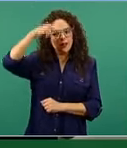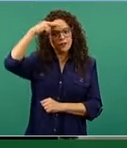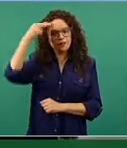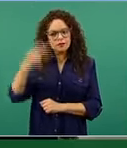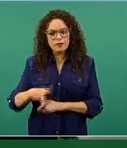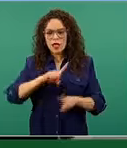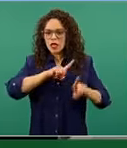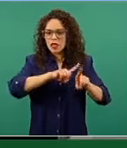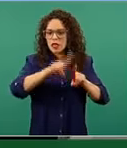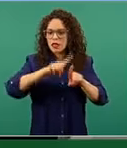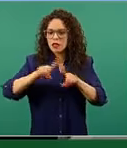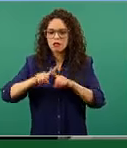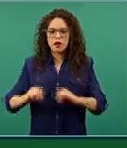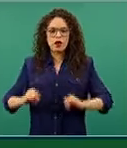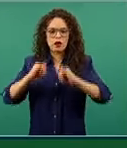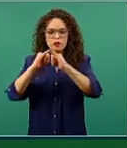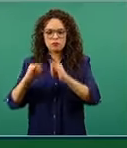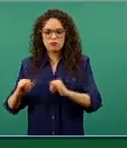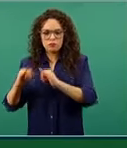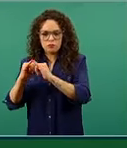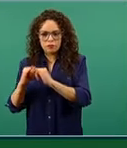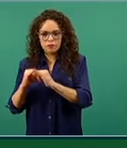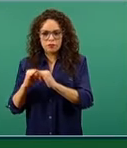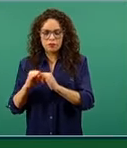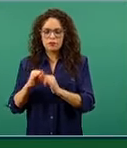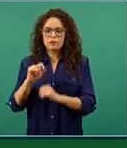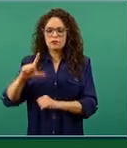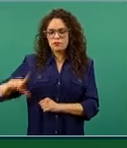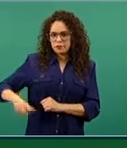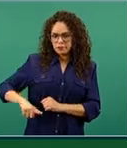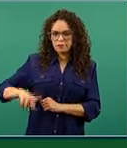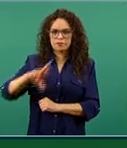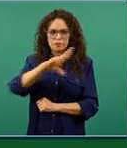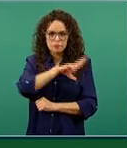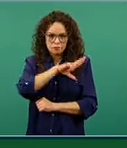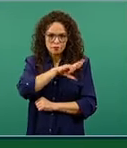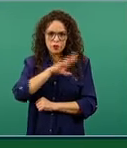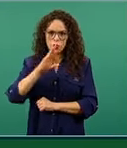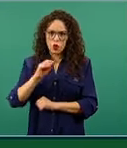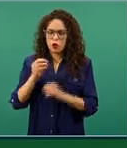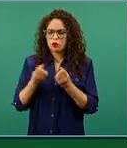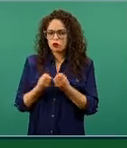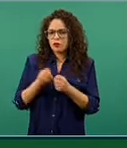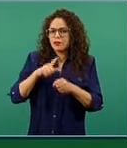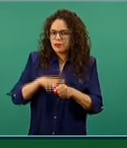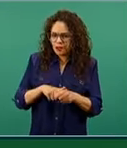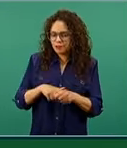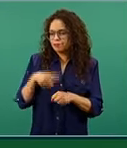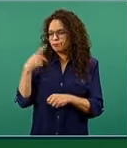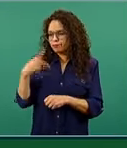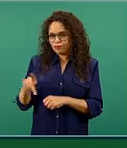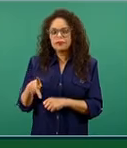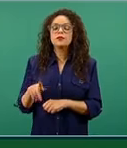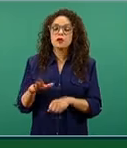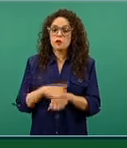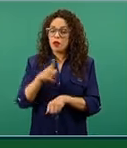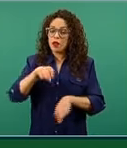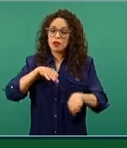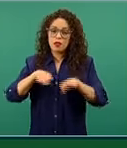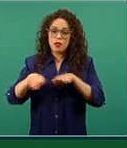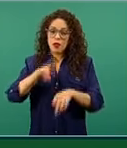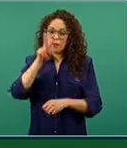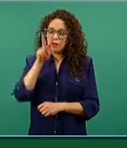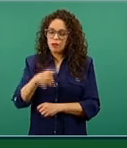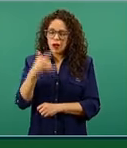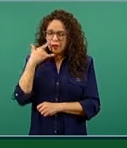las instituciones o de las organizaciones públicas, privadas o sociales que trabajen, por esta noble profesión, por su